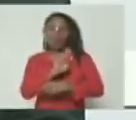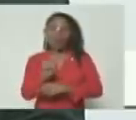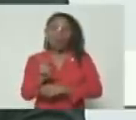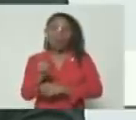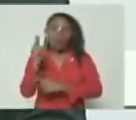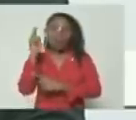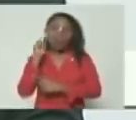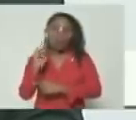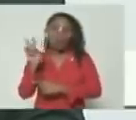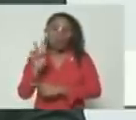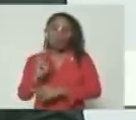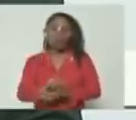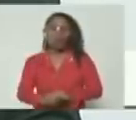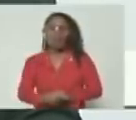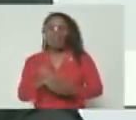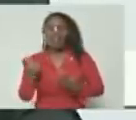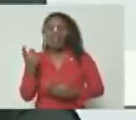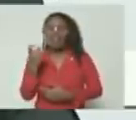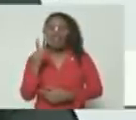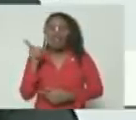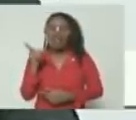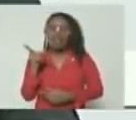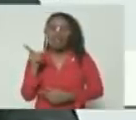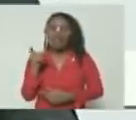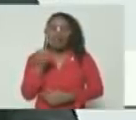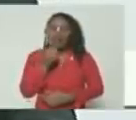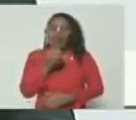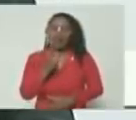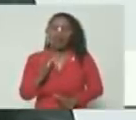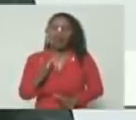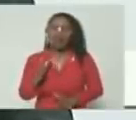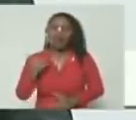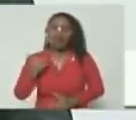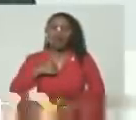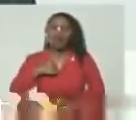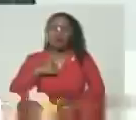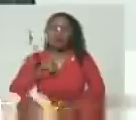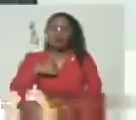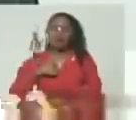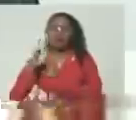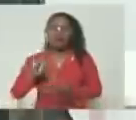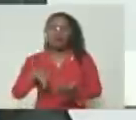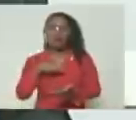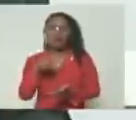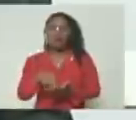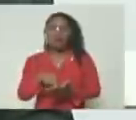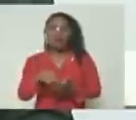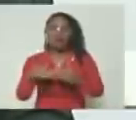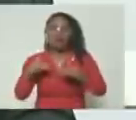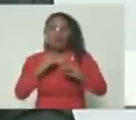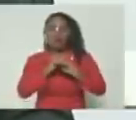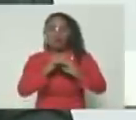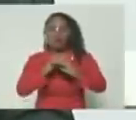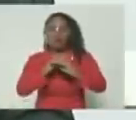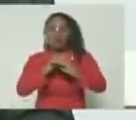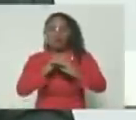de Venezuela. ¿Qué le hace falta a eso? Bueno, que nosotros de la Asamblea alineemos como hemos